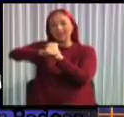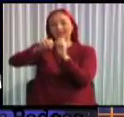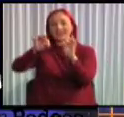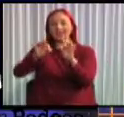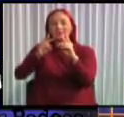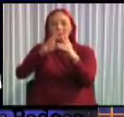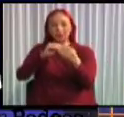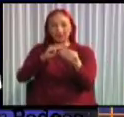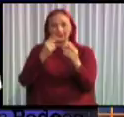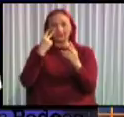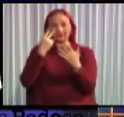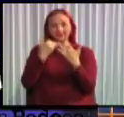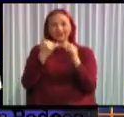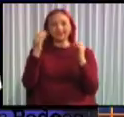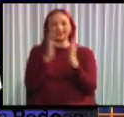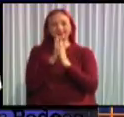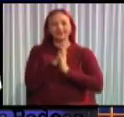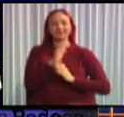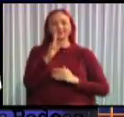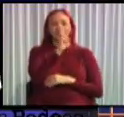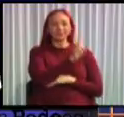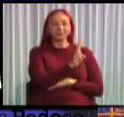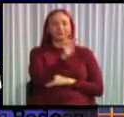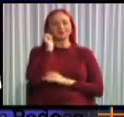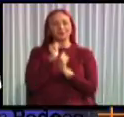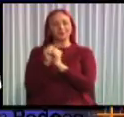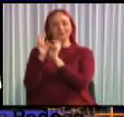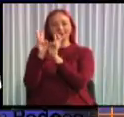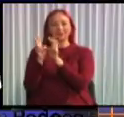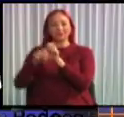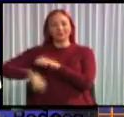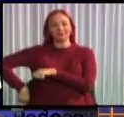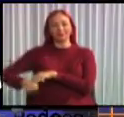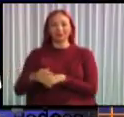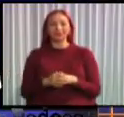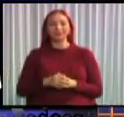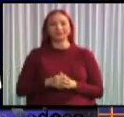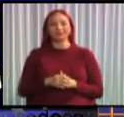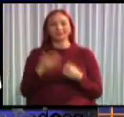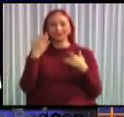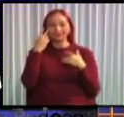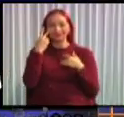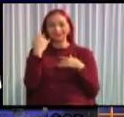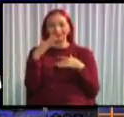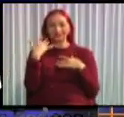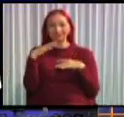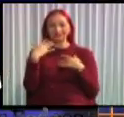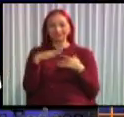les cuento, ya desertaron 2 con el tema del trompo.